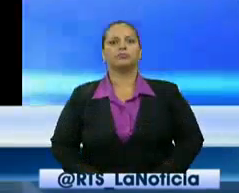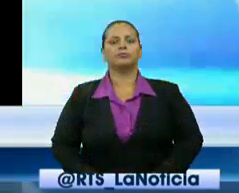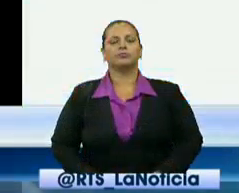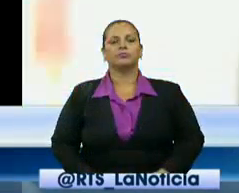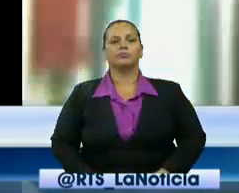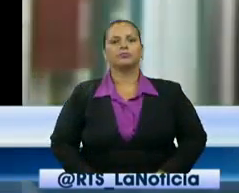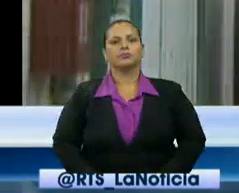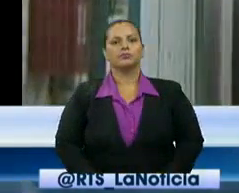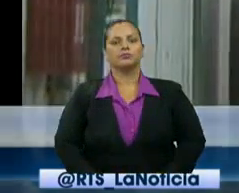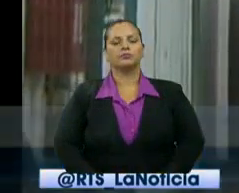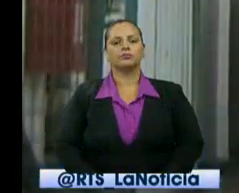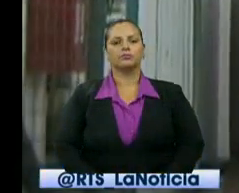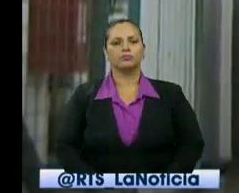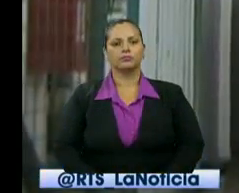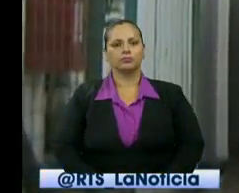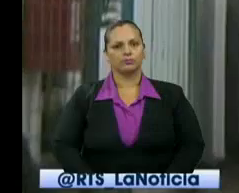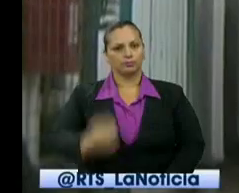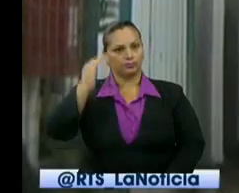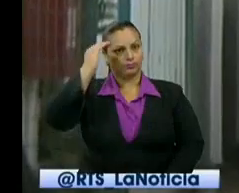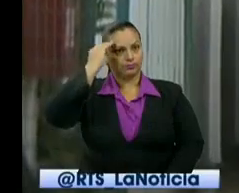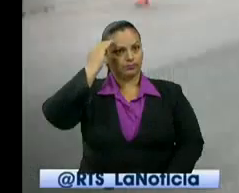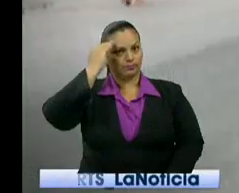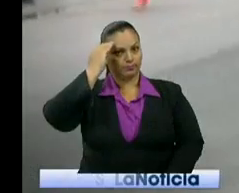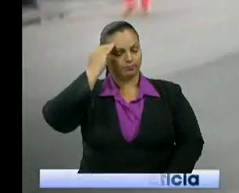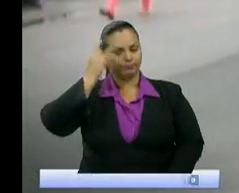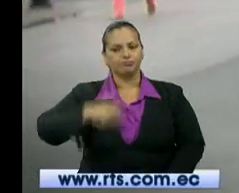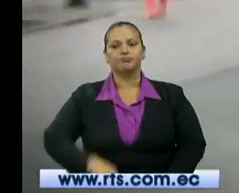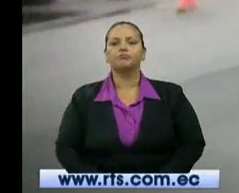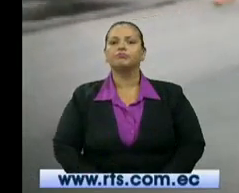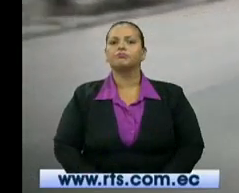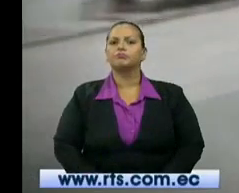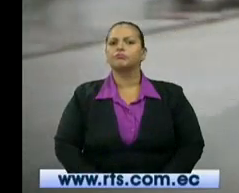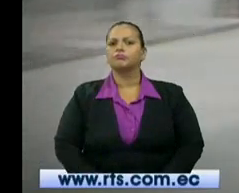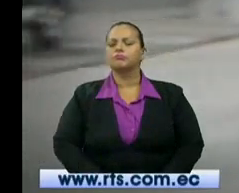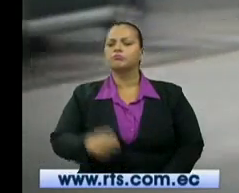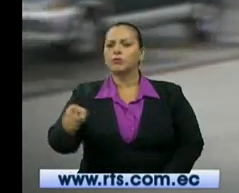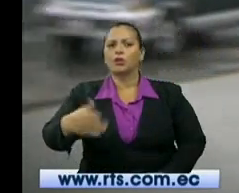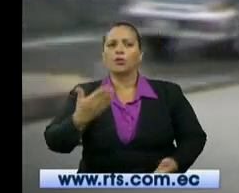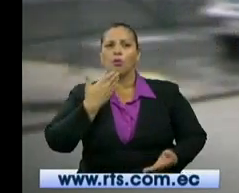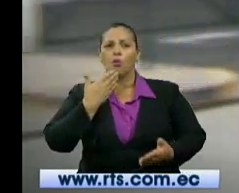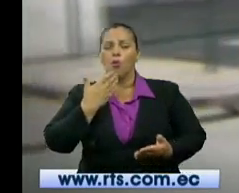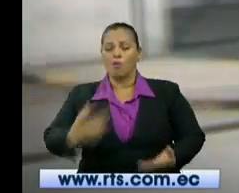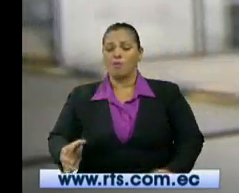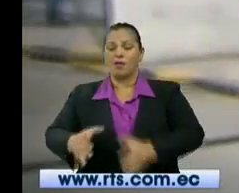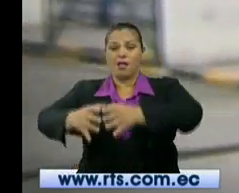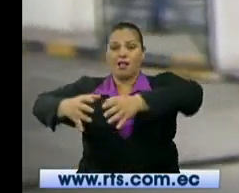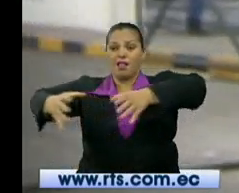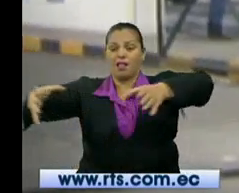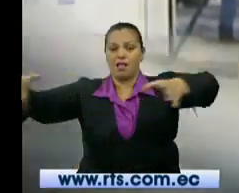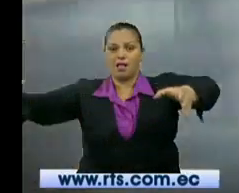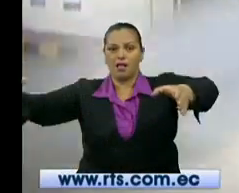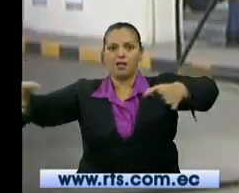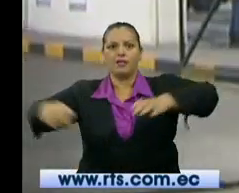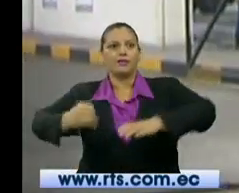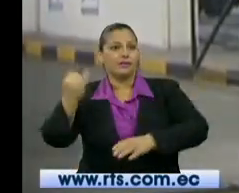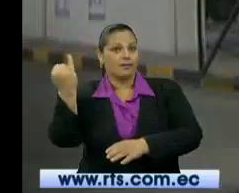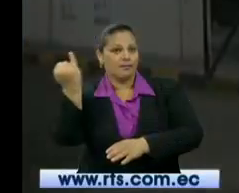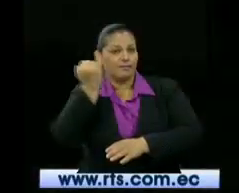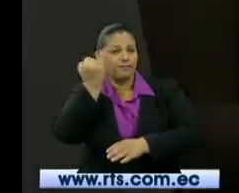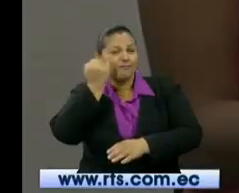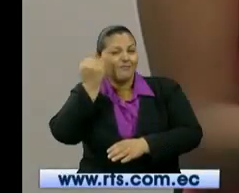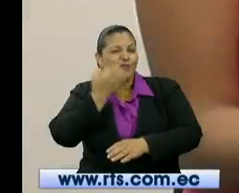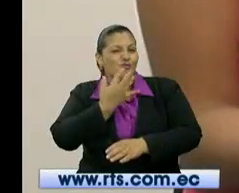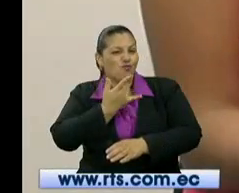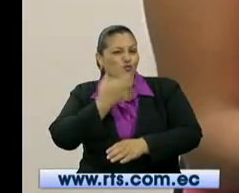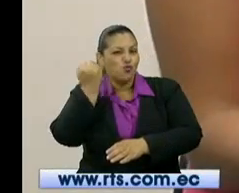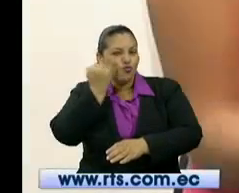centrales. Y de utilizar, para ciertos desperdicios, los centros de acopio que tiene Puerto Limpio en distintos puntos de la urbe. En el